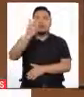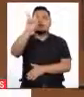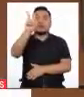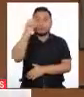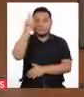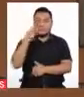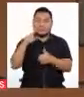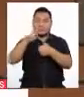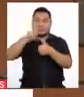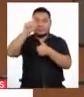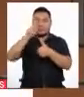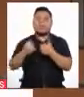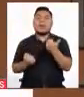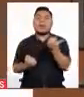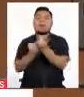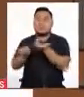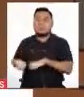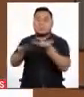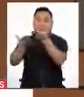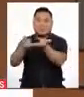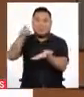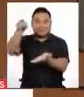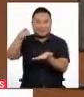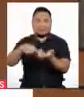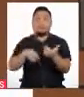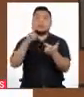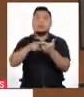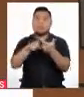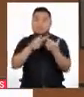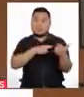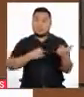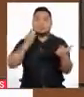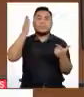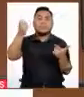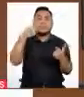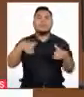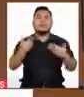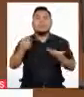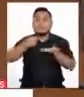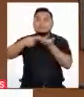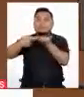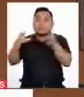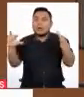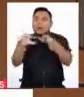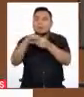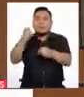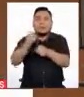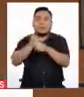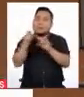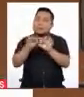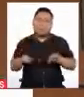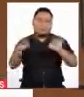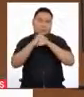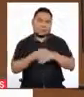el apoyo que requieren las regiones. Y segundo, para optimizar la coordinación, que es tan importante.